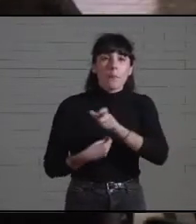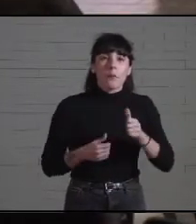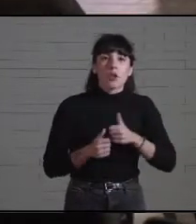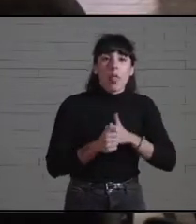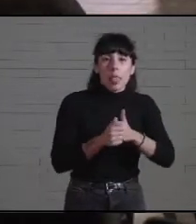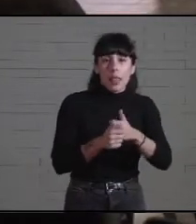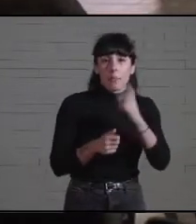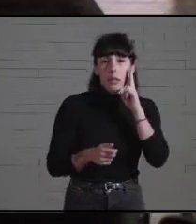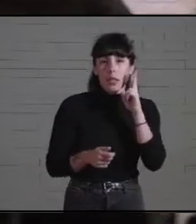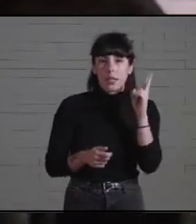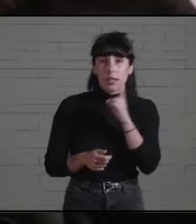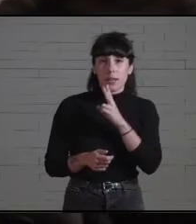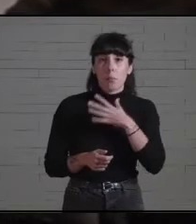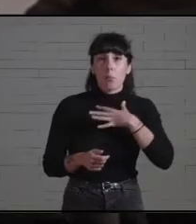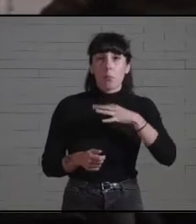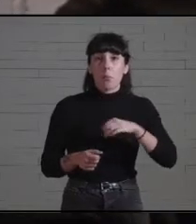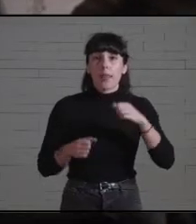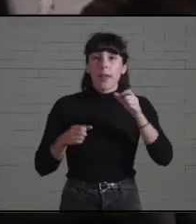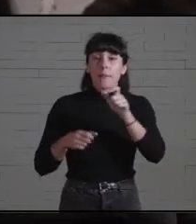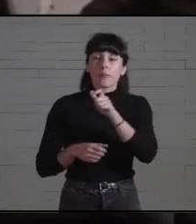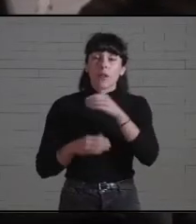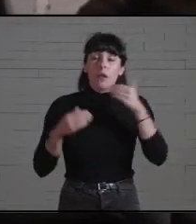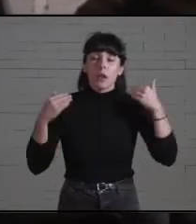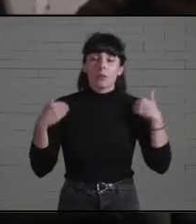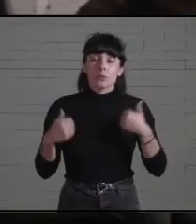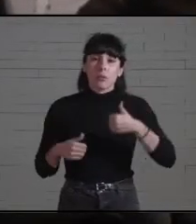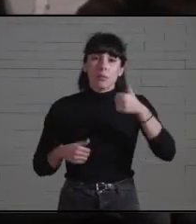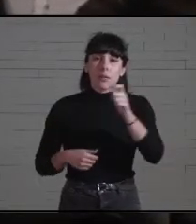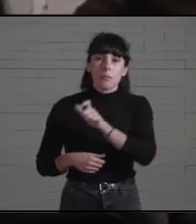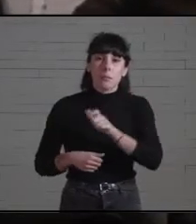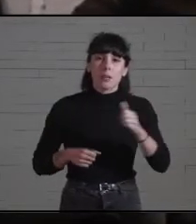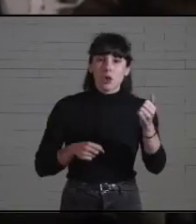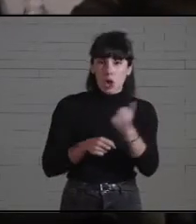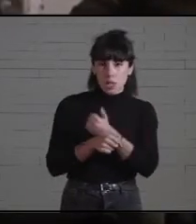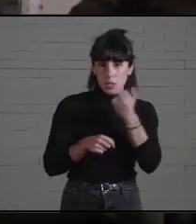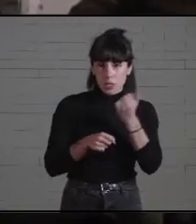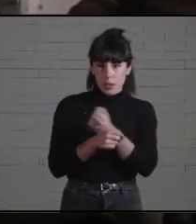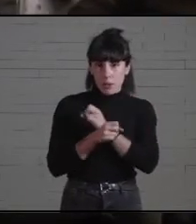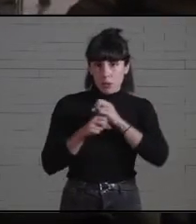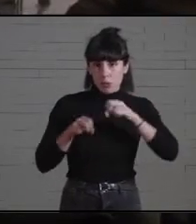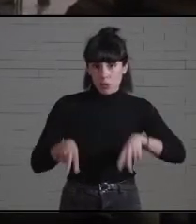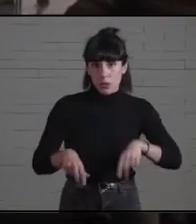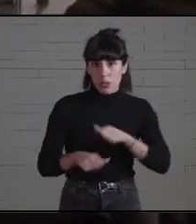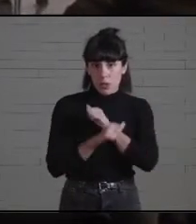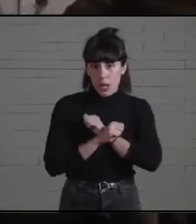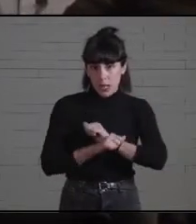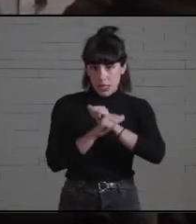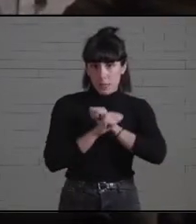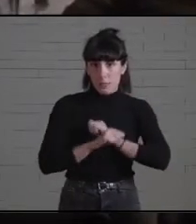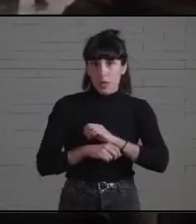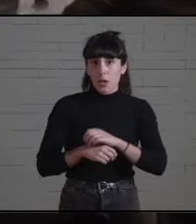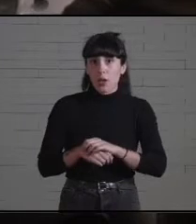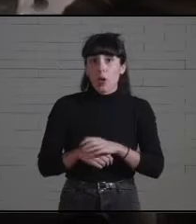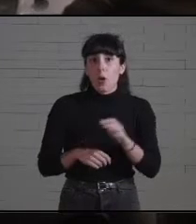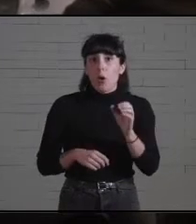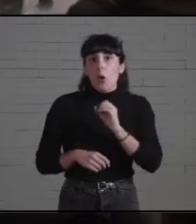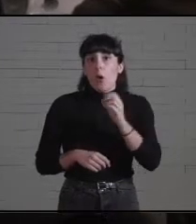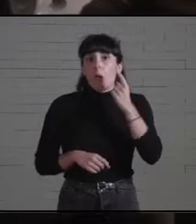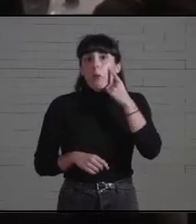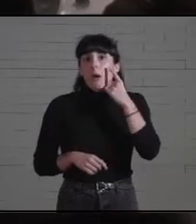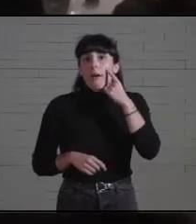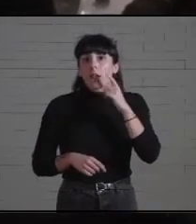están sin empleo. Ya no sabemos si es que se han quedado sin empleo y han reducido sus ingresos porque tienen que cuidar o en qué dirección ha